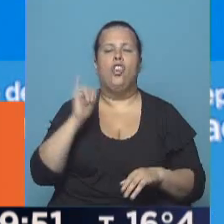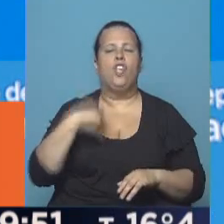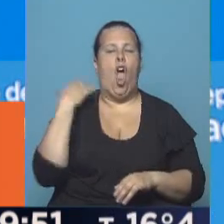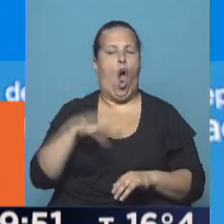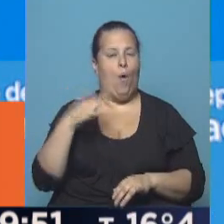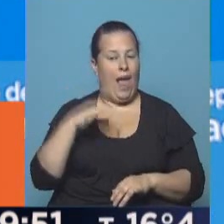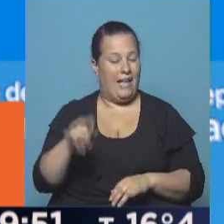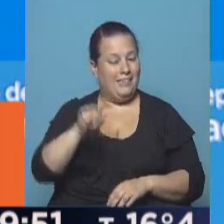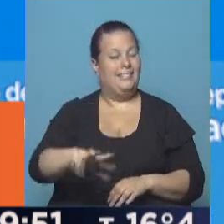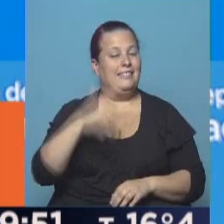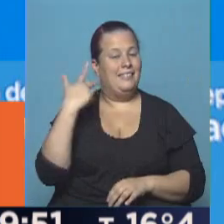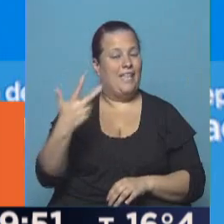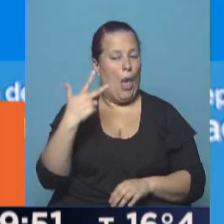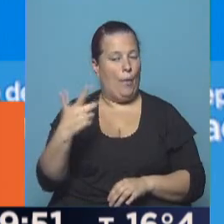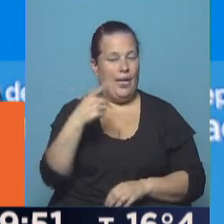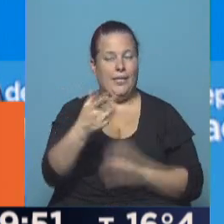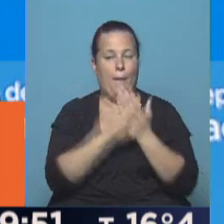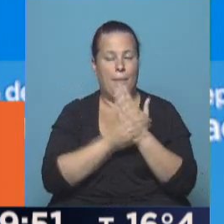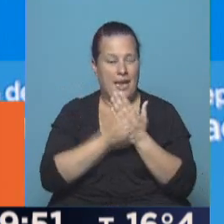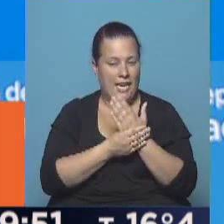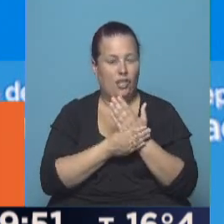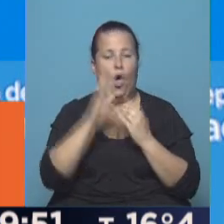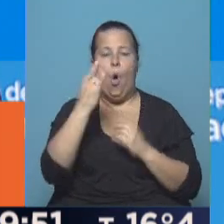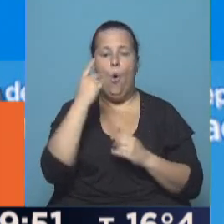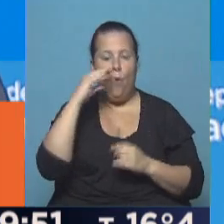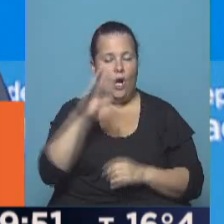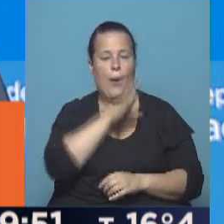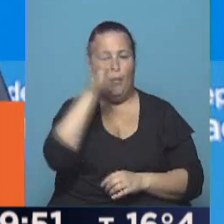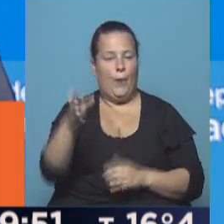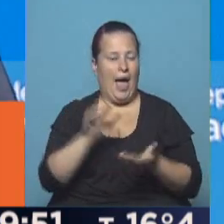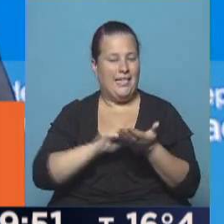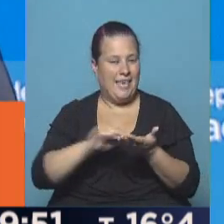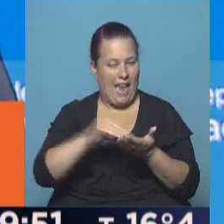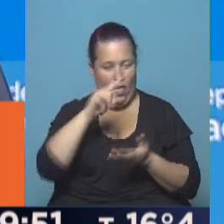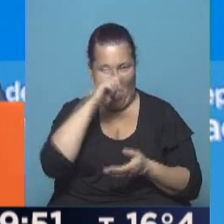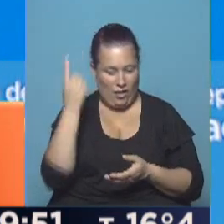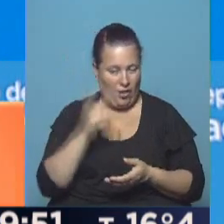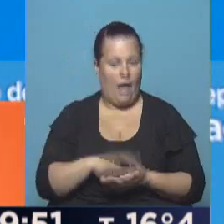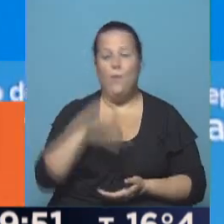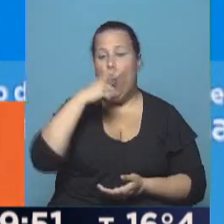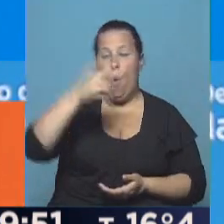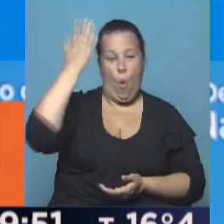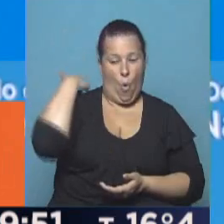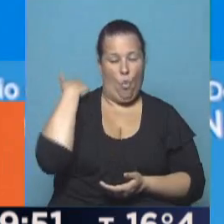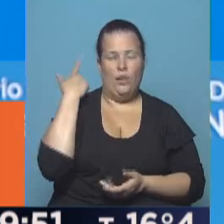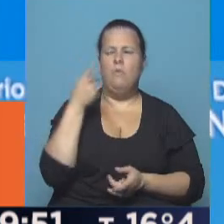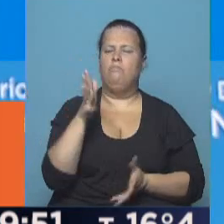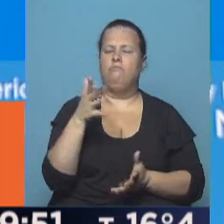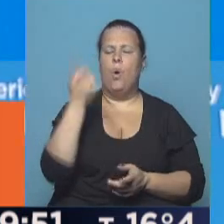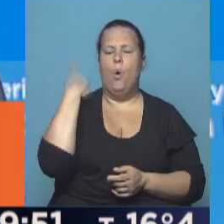esta es la tercera vez que el ministro esteban bullrich va a concurrir al senado nacional la última fue